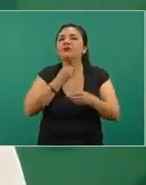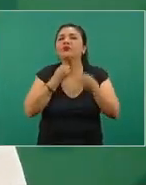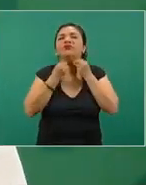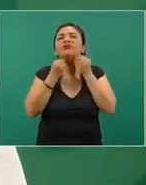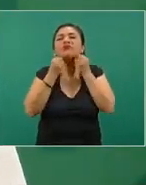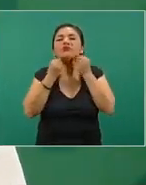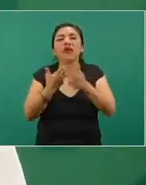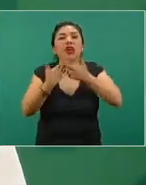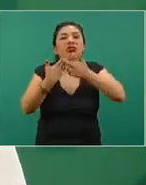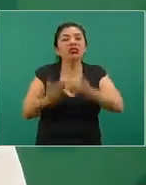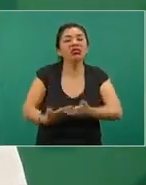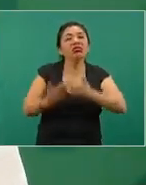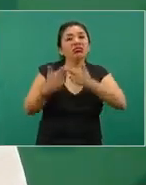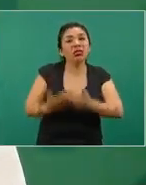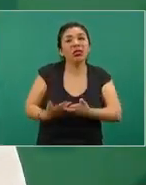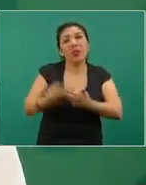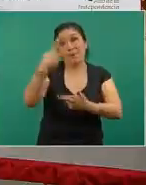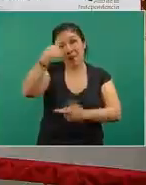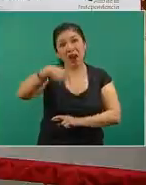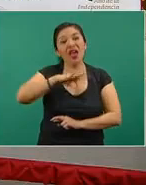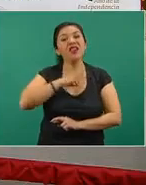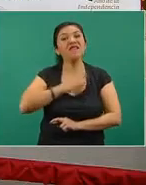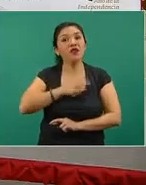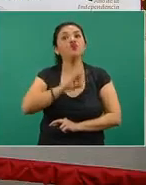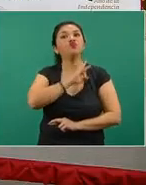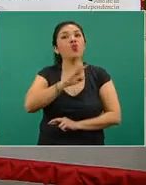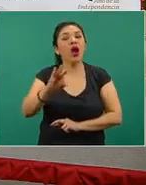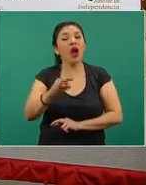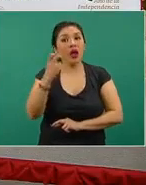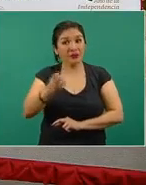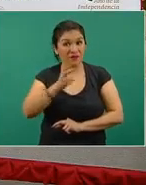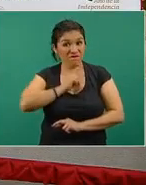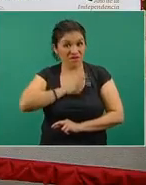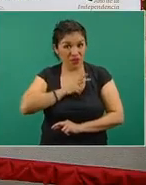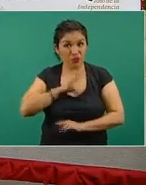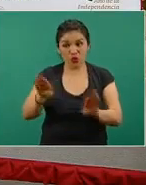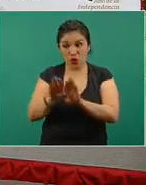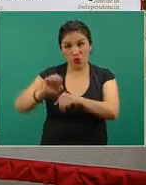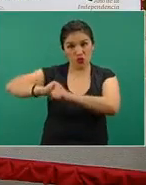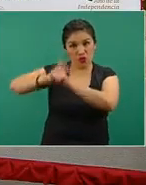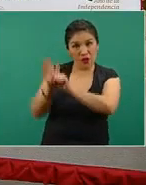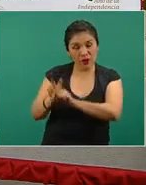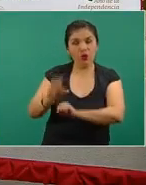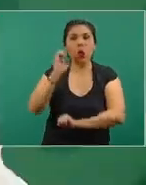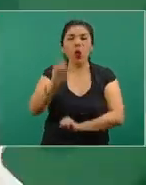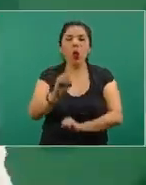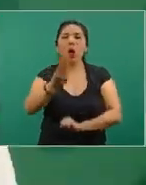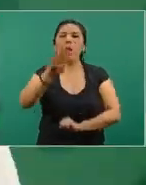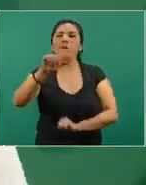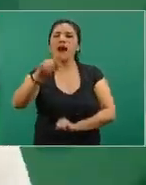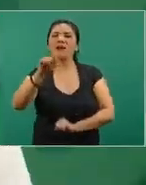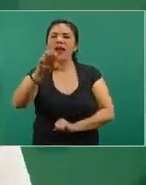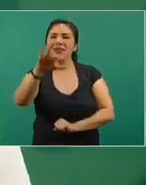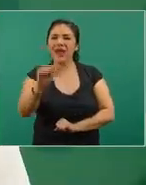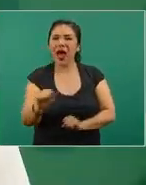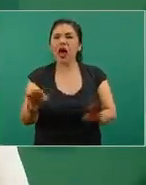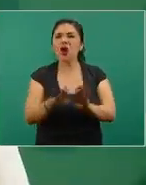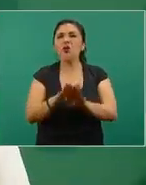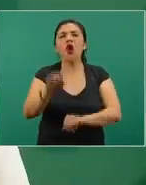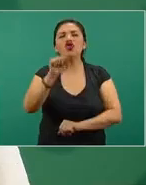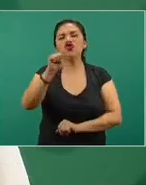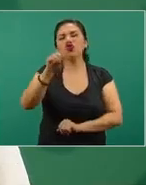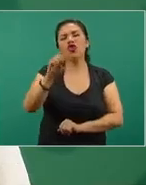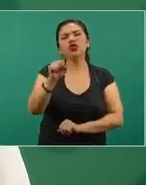importante de el agente infeccioso. Puede ser el virus, como en el caso del SARS-CoV-2, puede ser una bacteria, como la bacteria que causa la